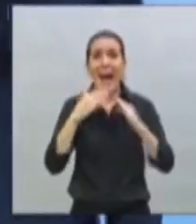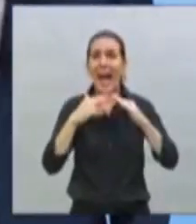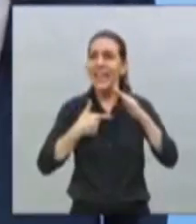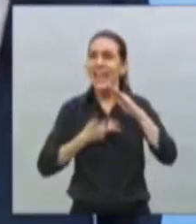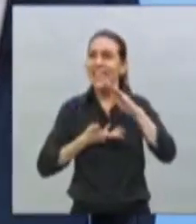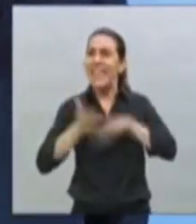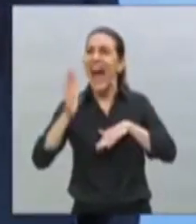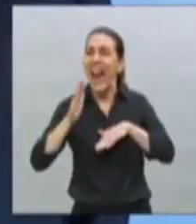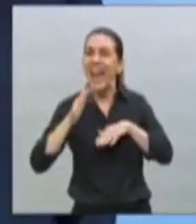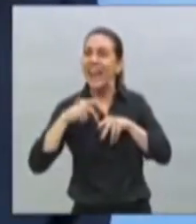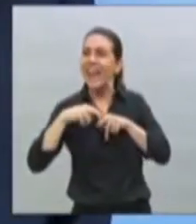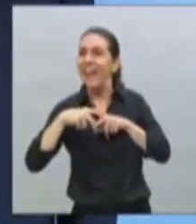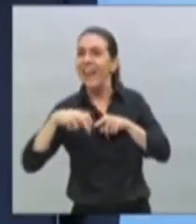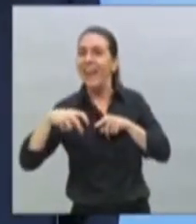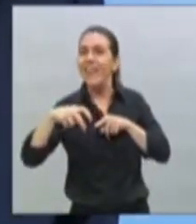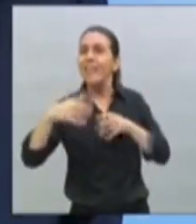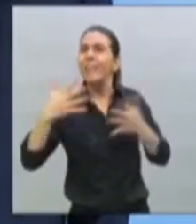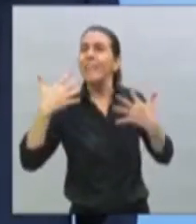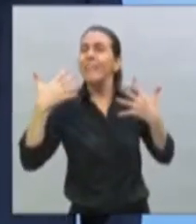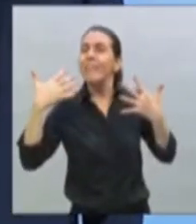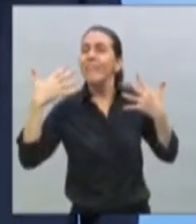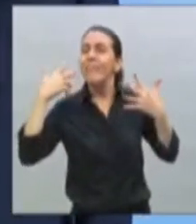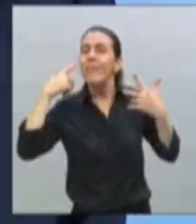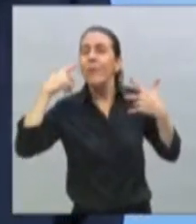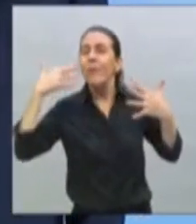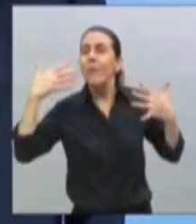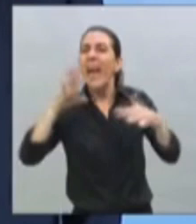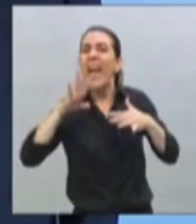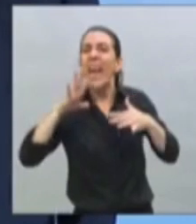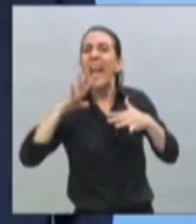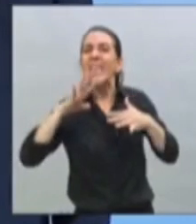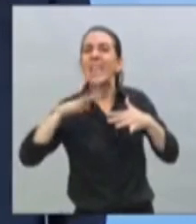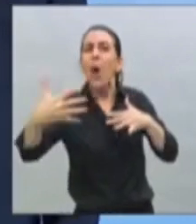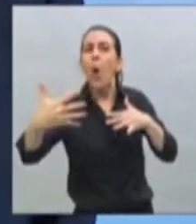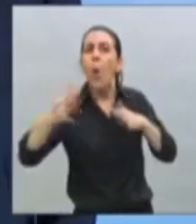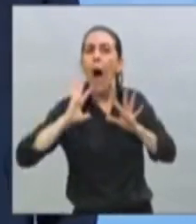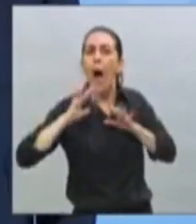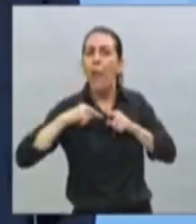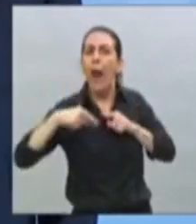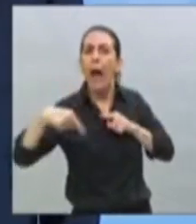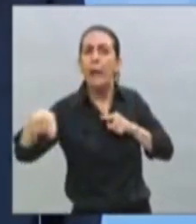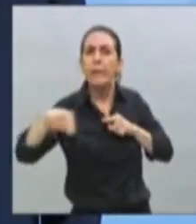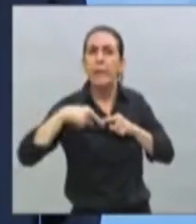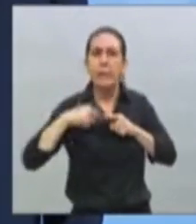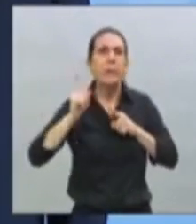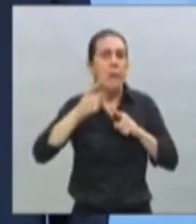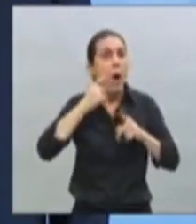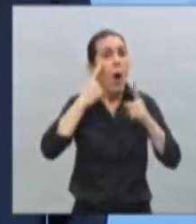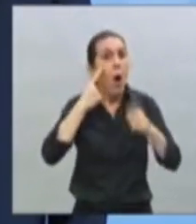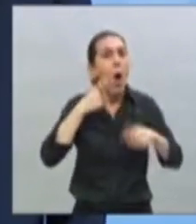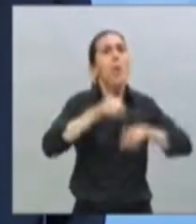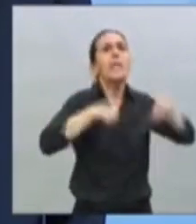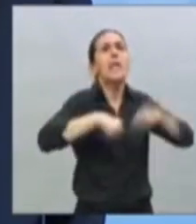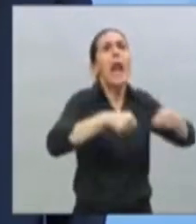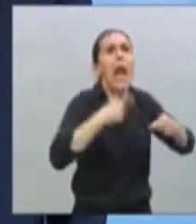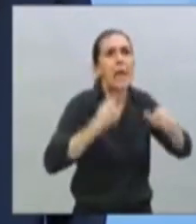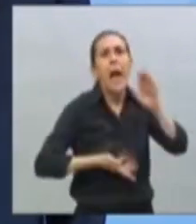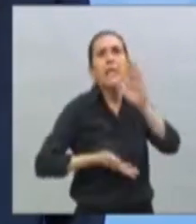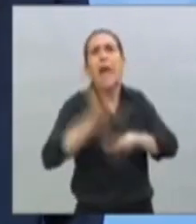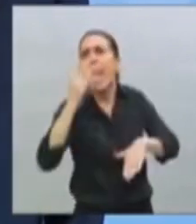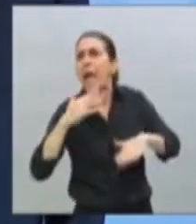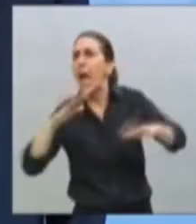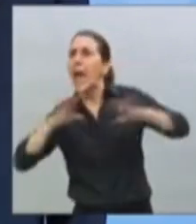su casa con fines de esparcimiento. Fines de esparcimiento no supone salir a correr, andar en bicicleta ni hacer actividad